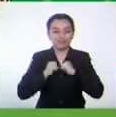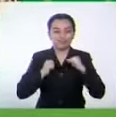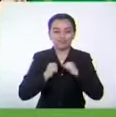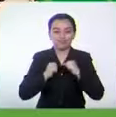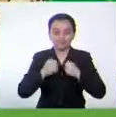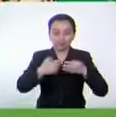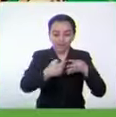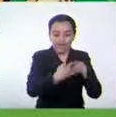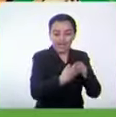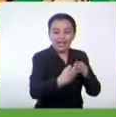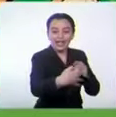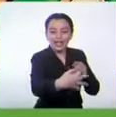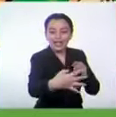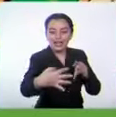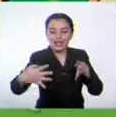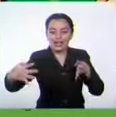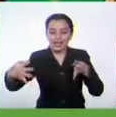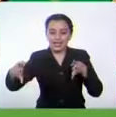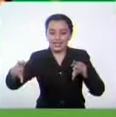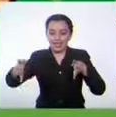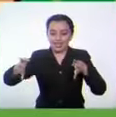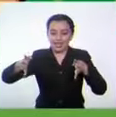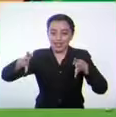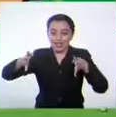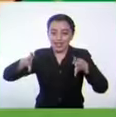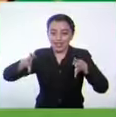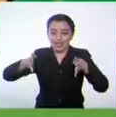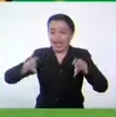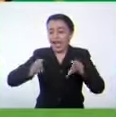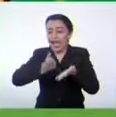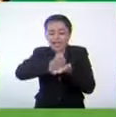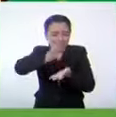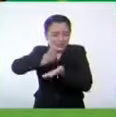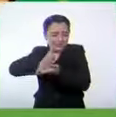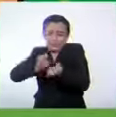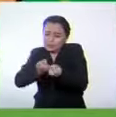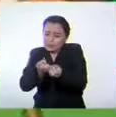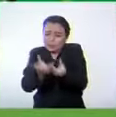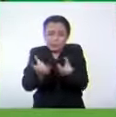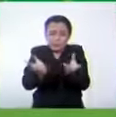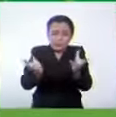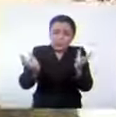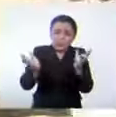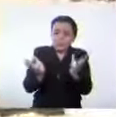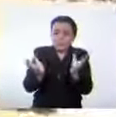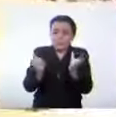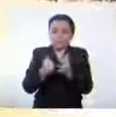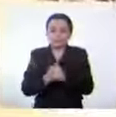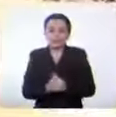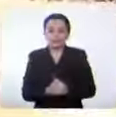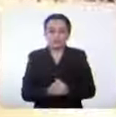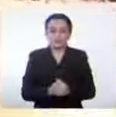Granja. La granja tiene muchos animales.